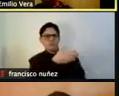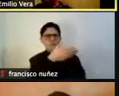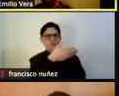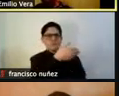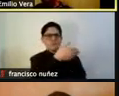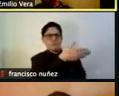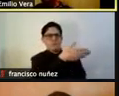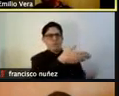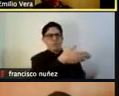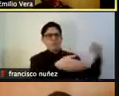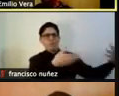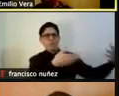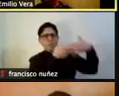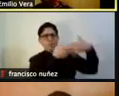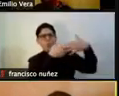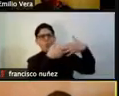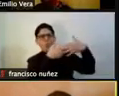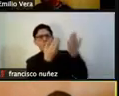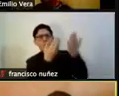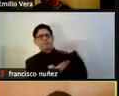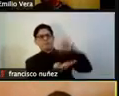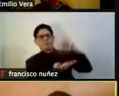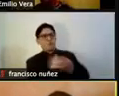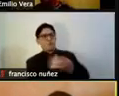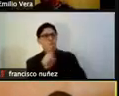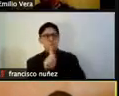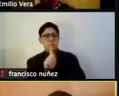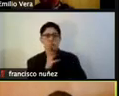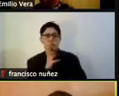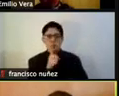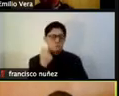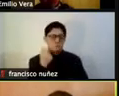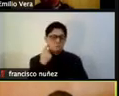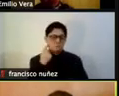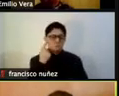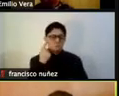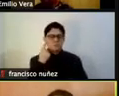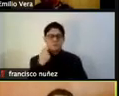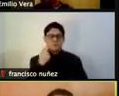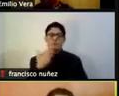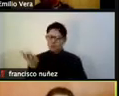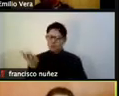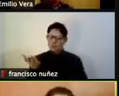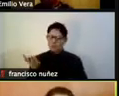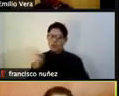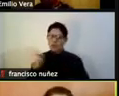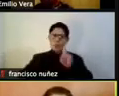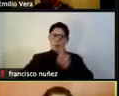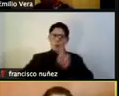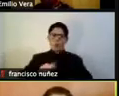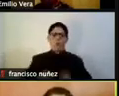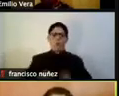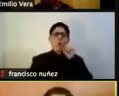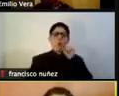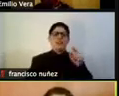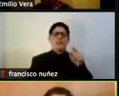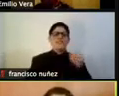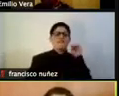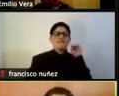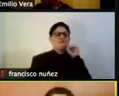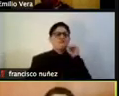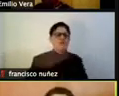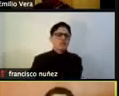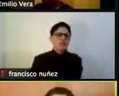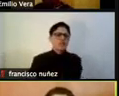Ujú. Usted hace unos minutos hablaba sobre la velocidad, sobre el modelo de velocidad